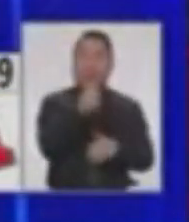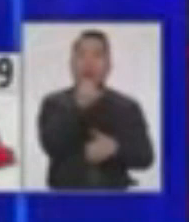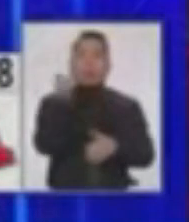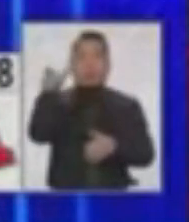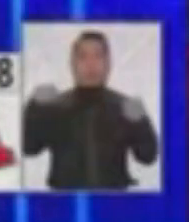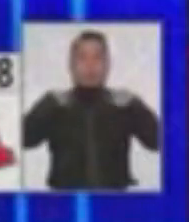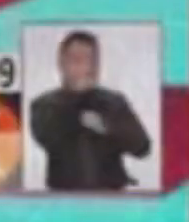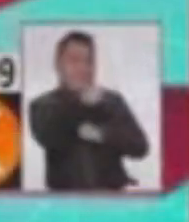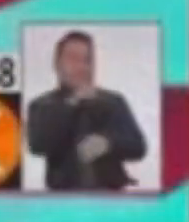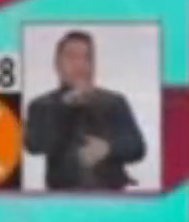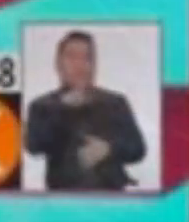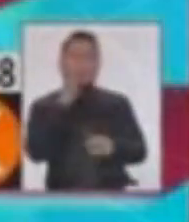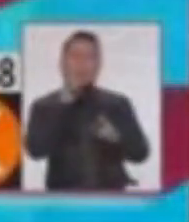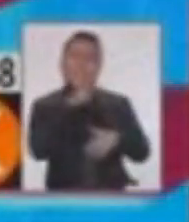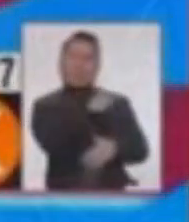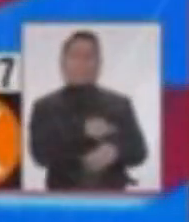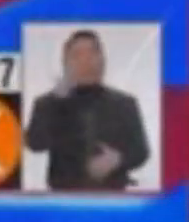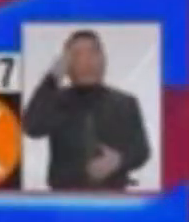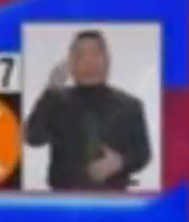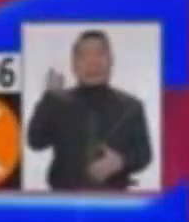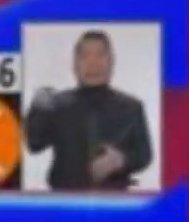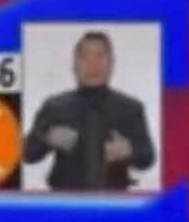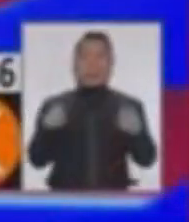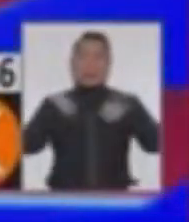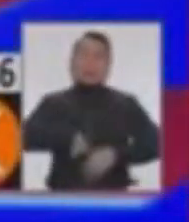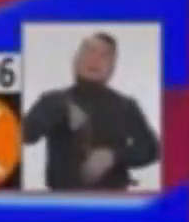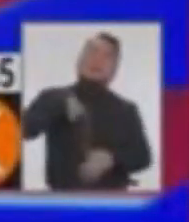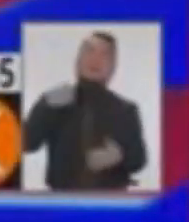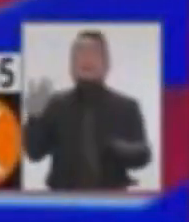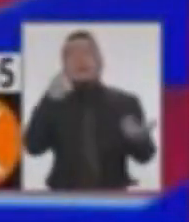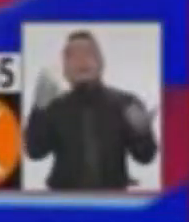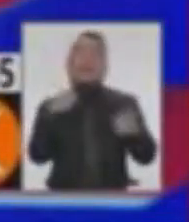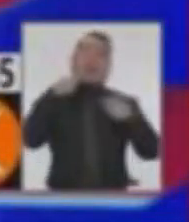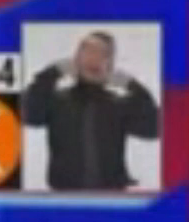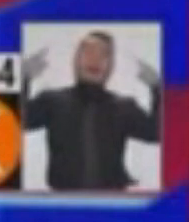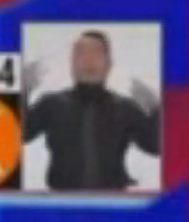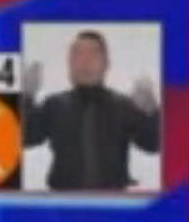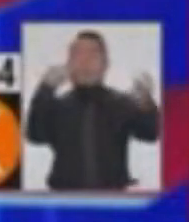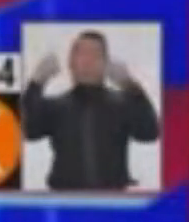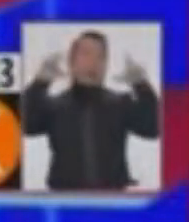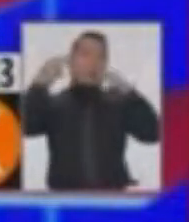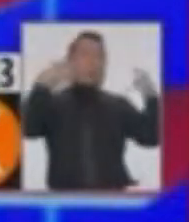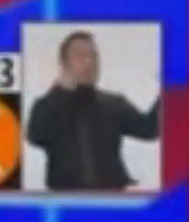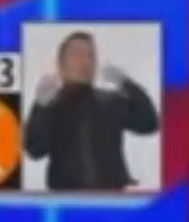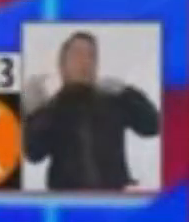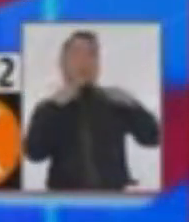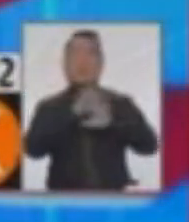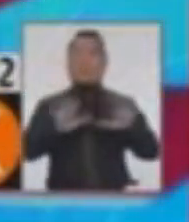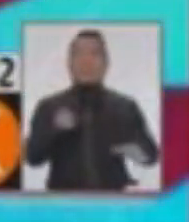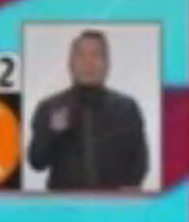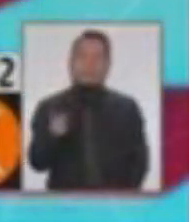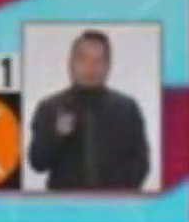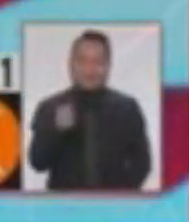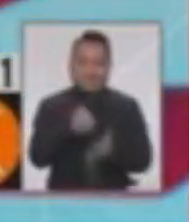Bill, ¿no? Porque se pusieron, parece que se hubieran puesto de acuerdo. Lo agarraron así, en mancha, y de verdad salió un poquito magullado. Tan es así que, en